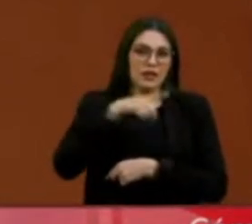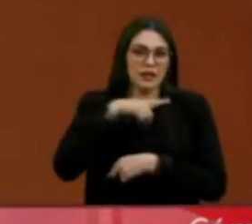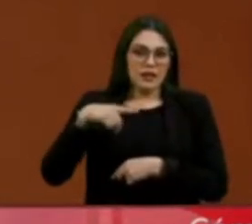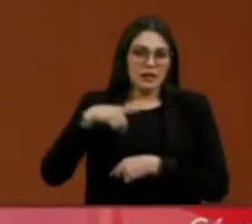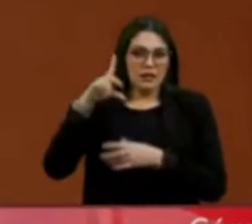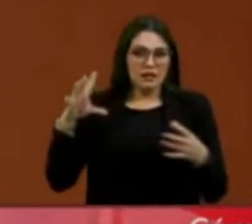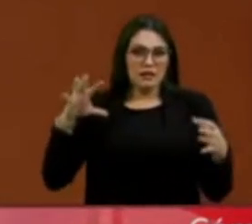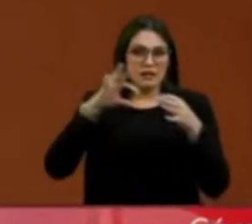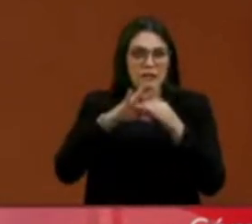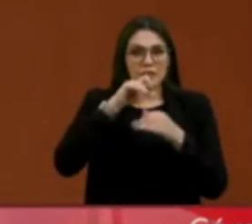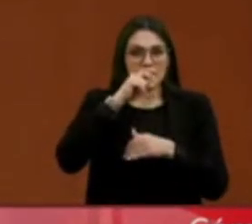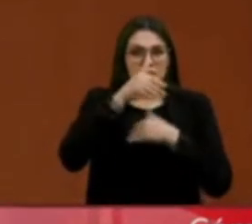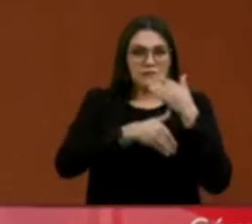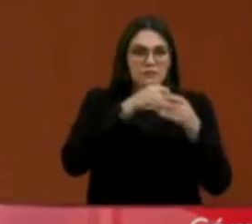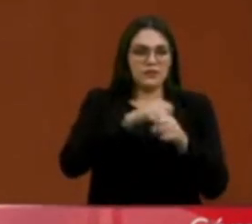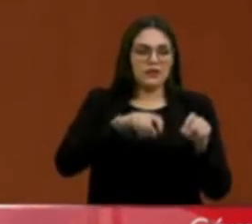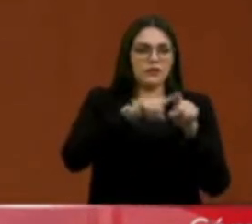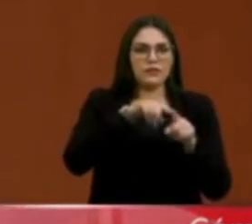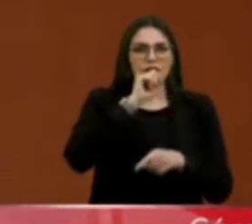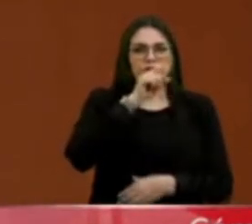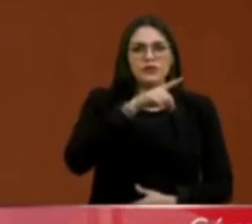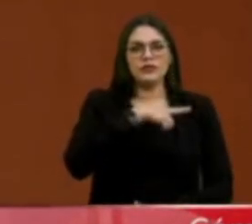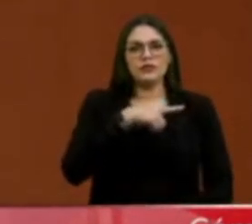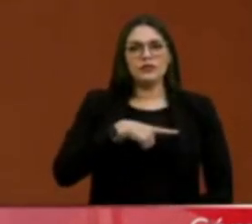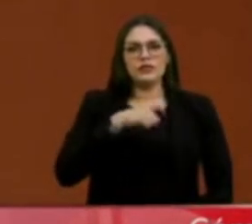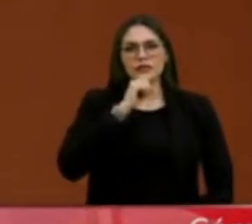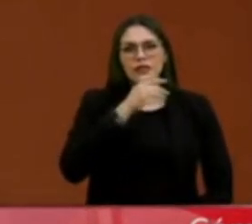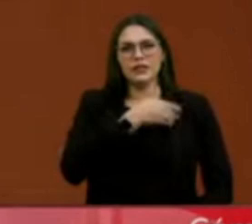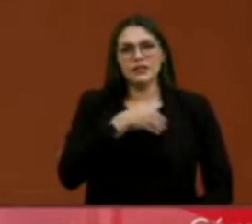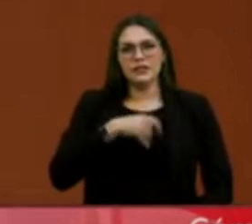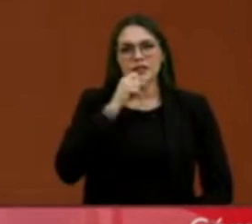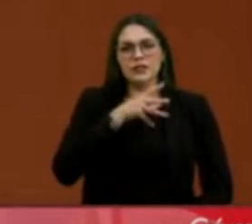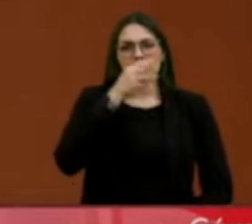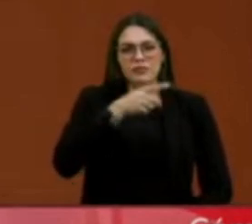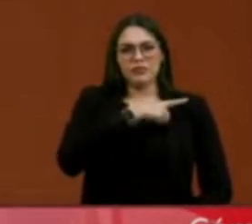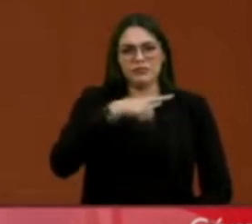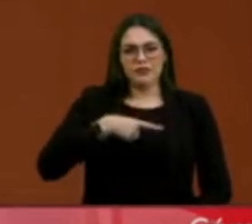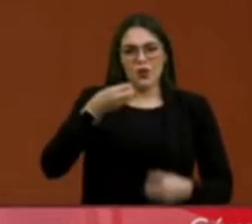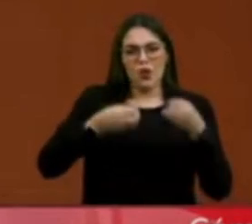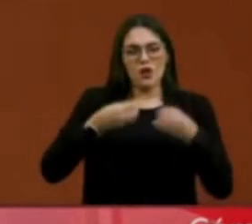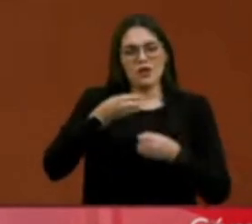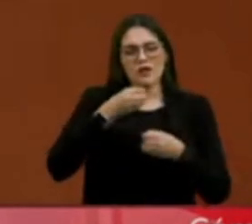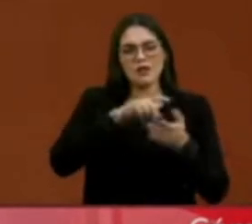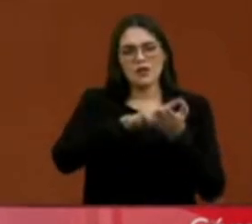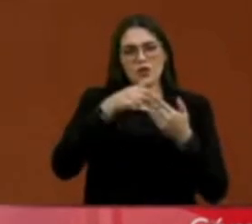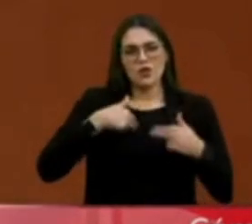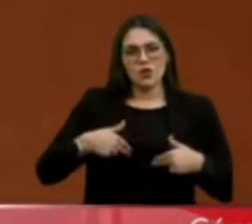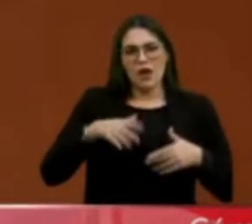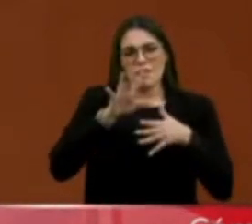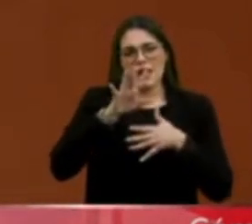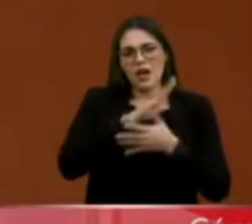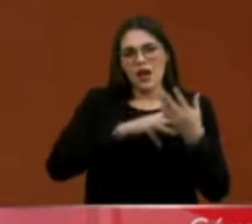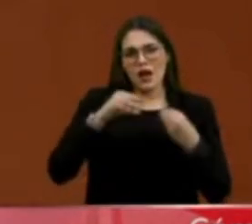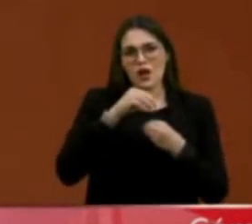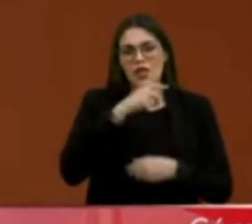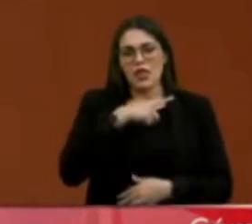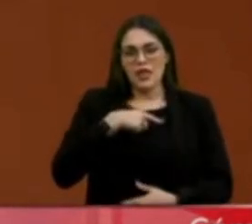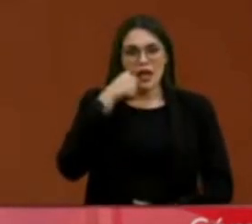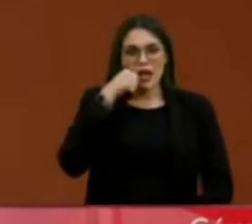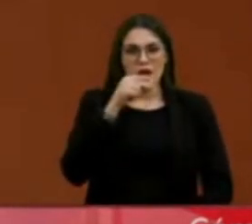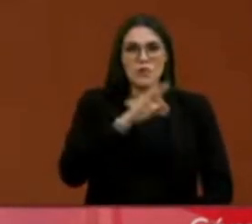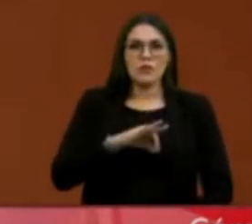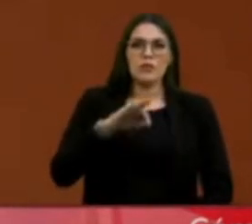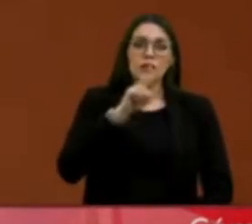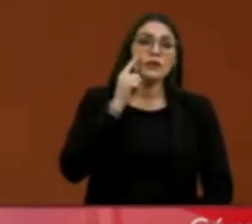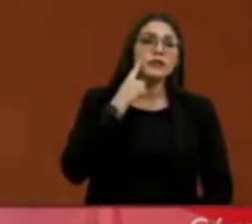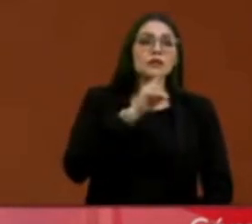es vinculante las sentencias que emite la Corte Interamericana de Derechos Humanos. Entonces es importante que pongamos atención a todo